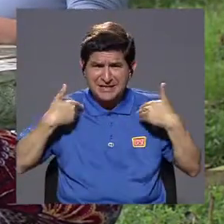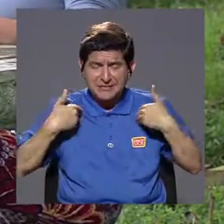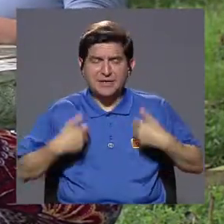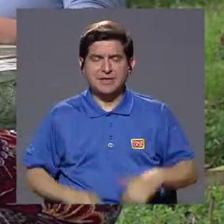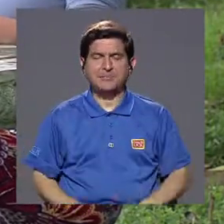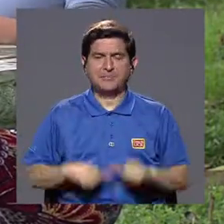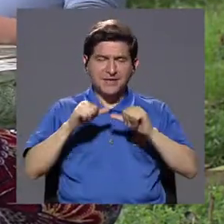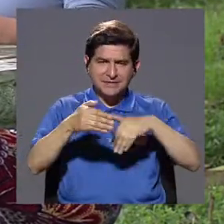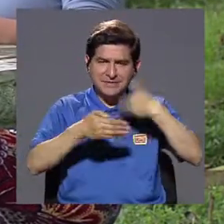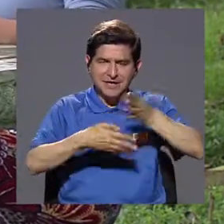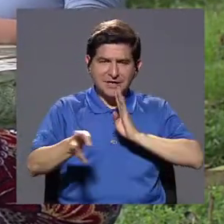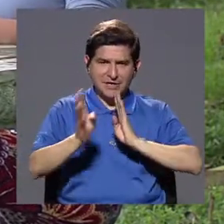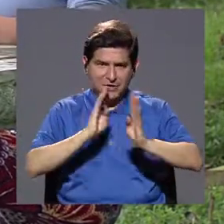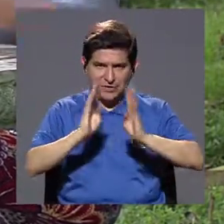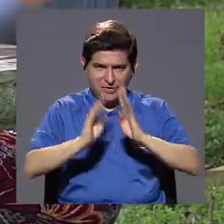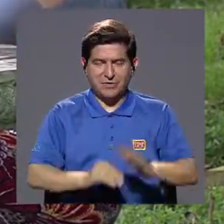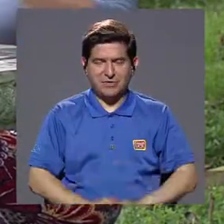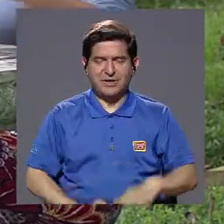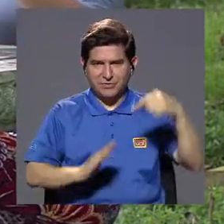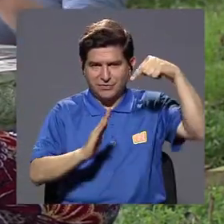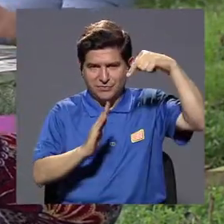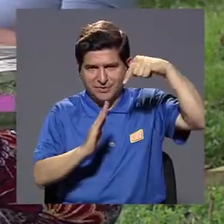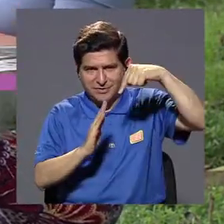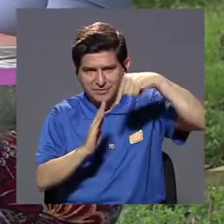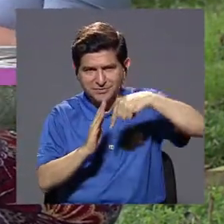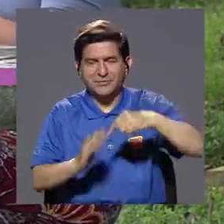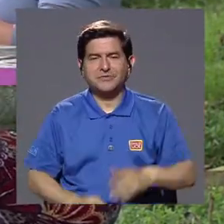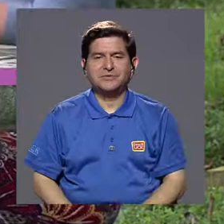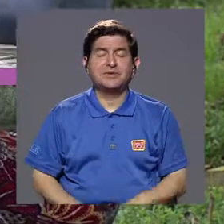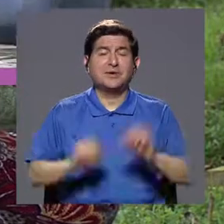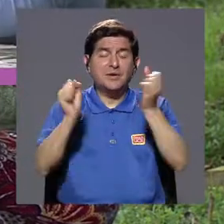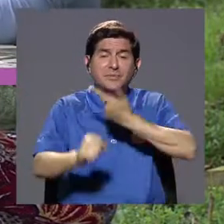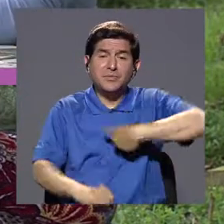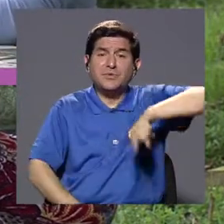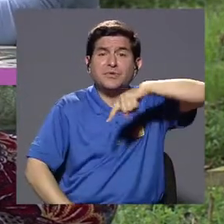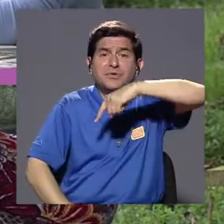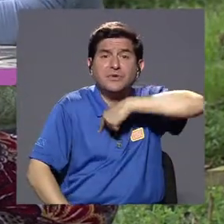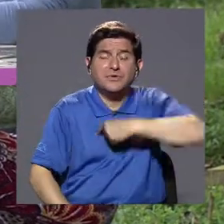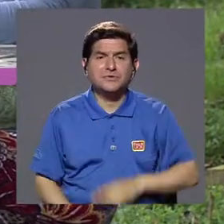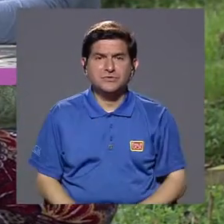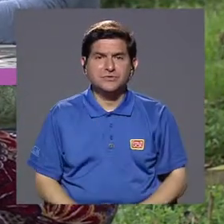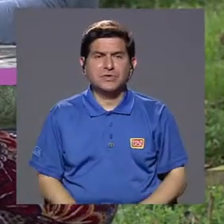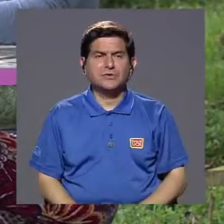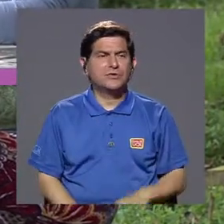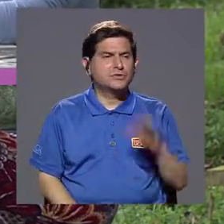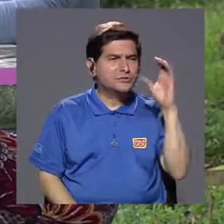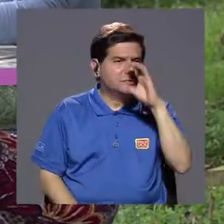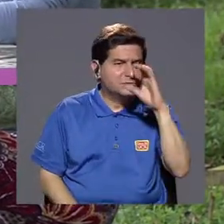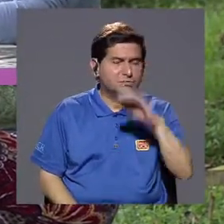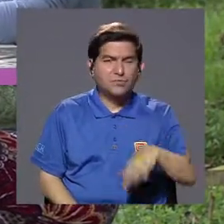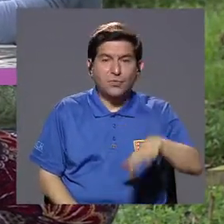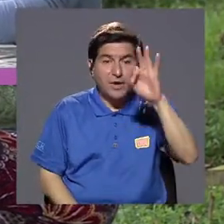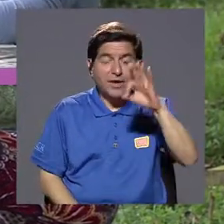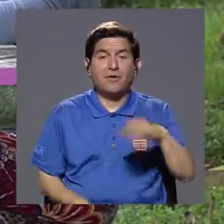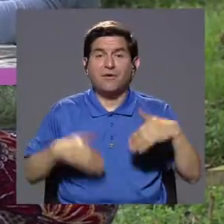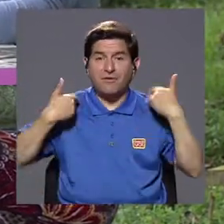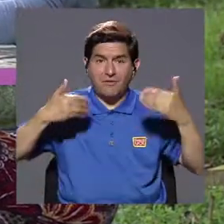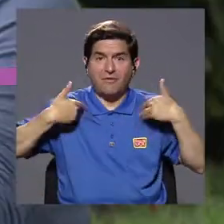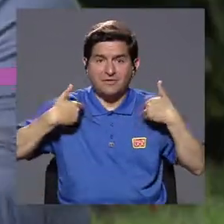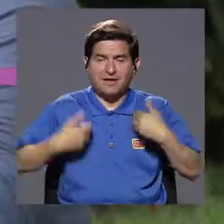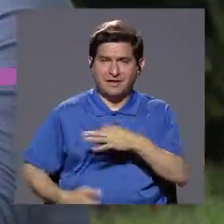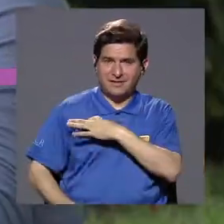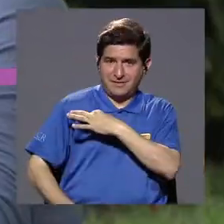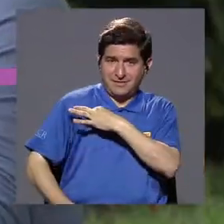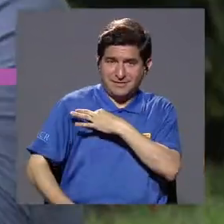vamos a seguir conversando un poco más verdad bueno más acerca de cómo podemos lograr o ir encontrando esta esta felicidad